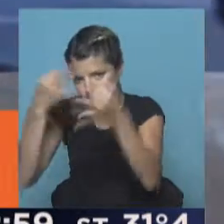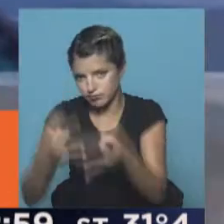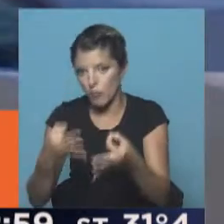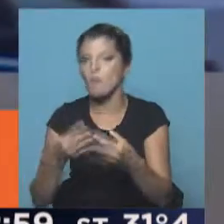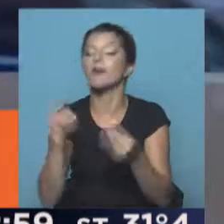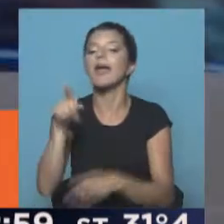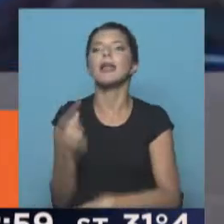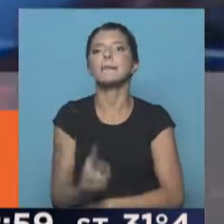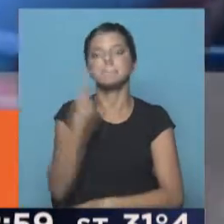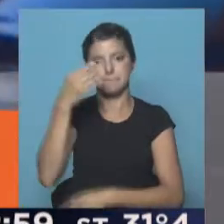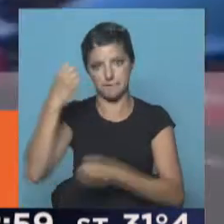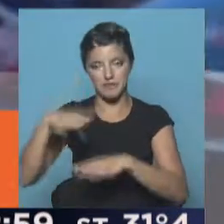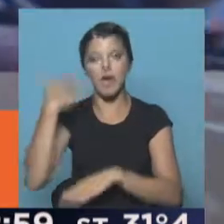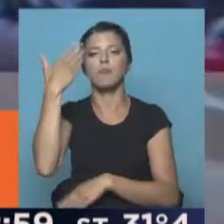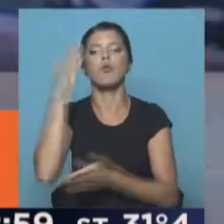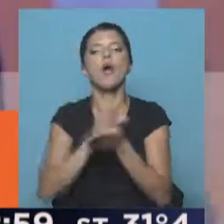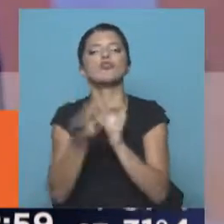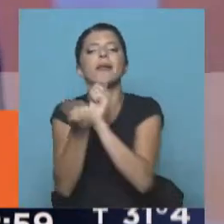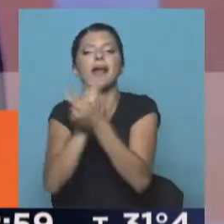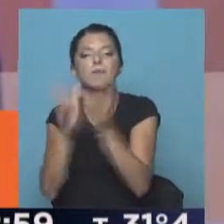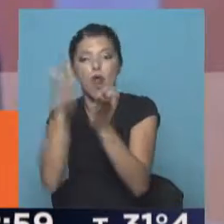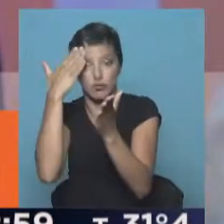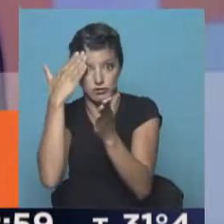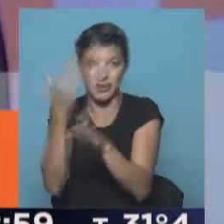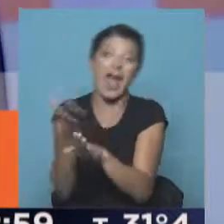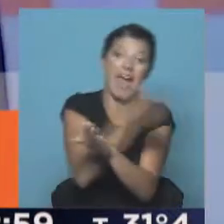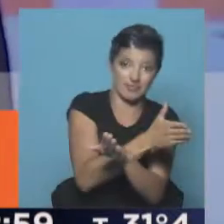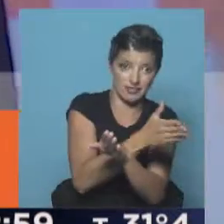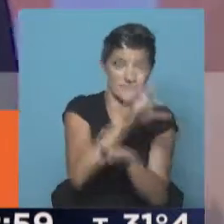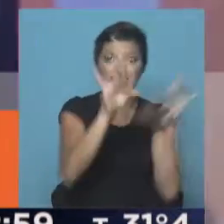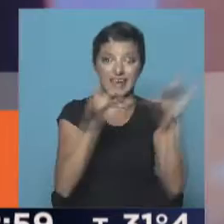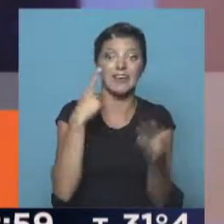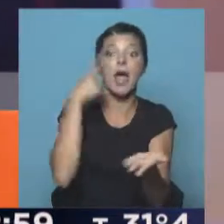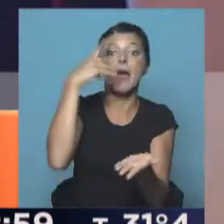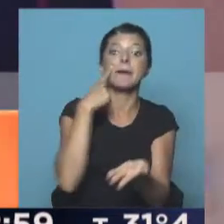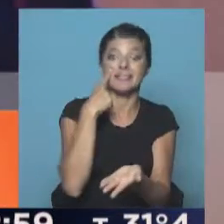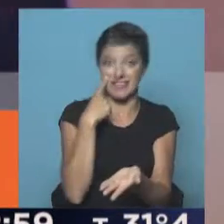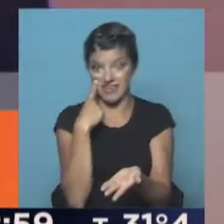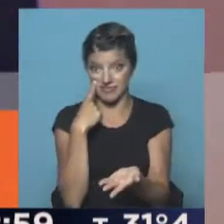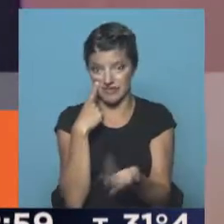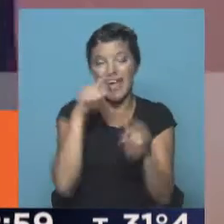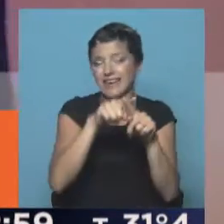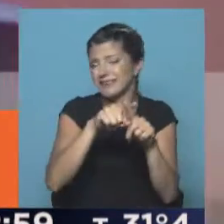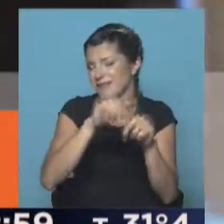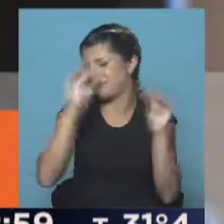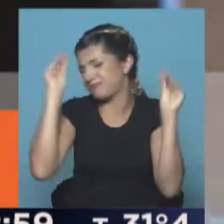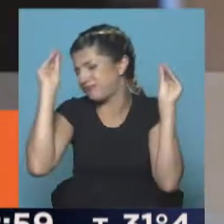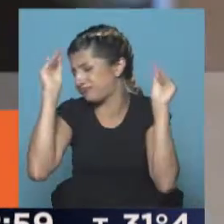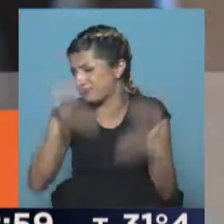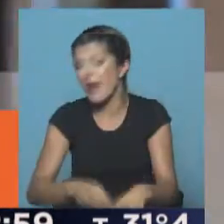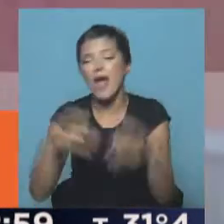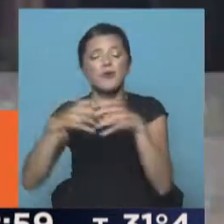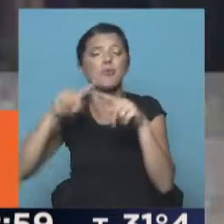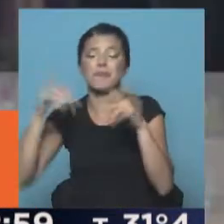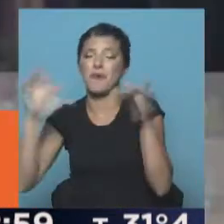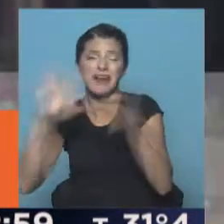él lanza la propuesta del referéndum antes de las elecciones municipales. Las elecciones municipales resultaron desastrosas para el Partido